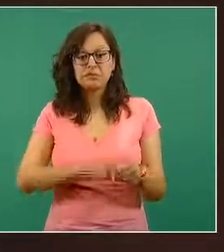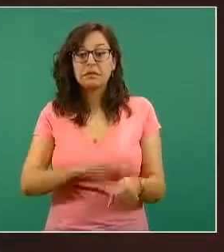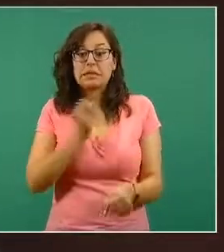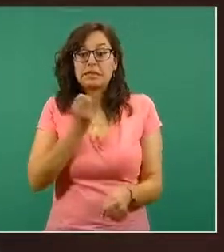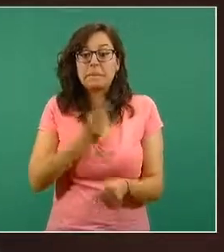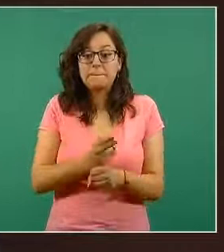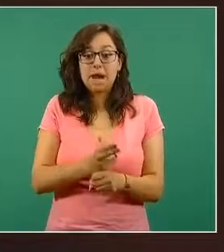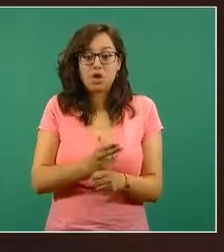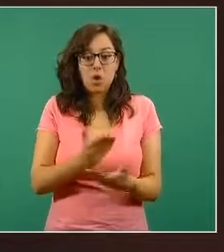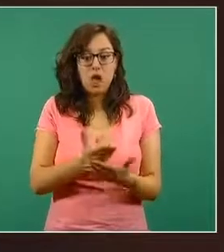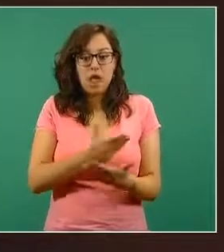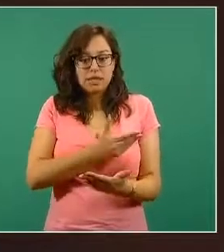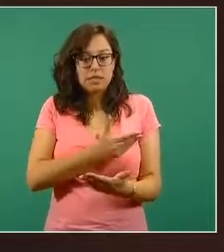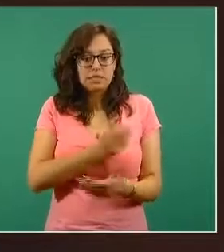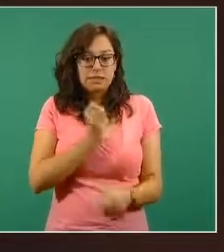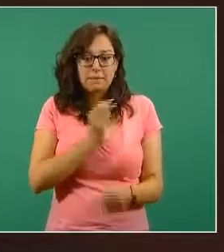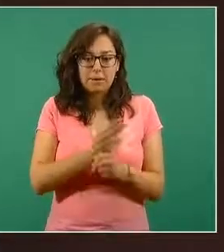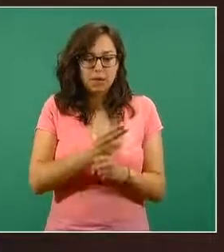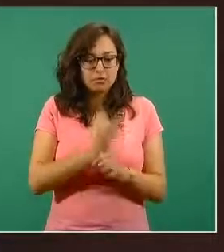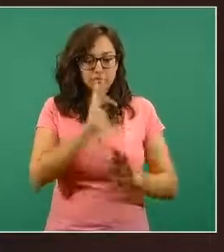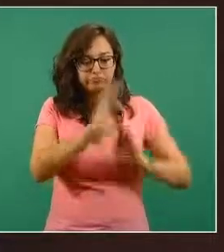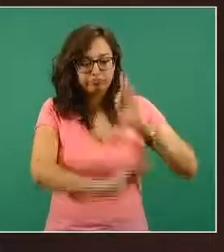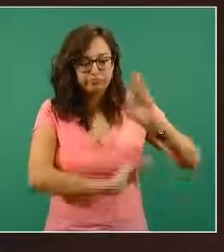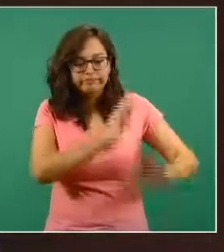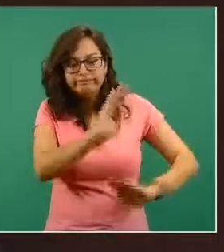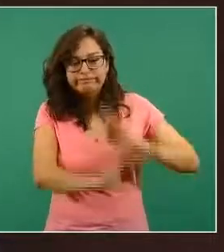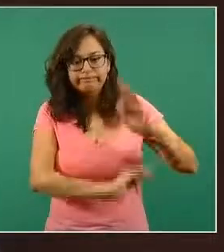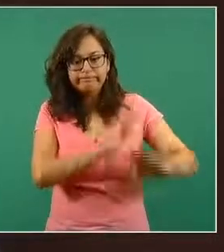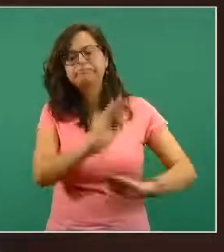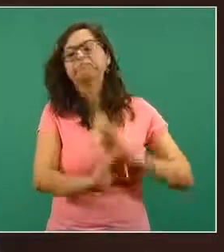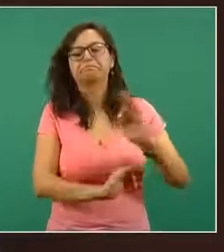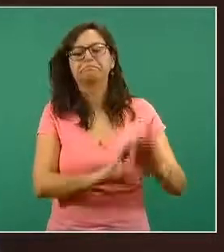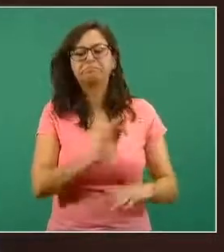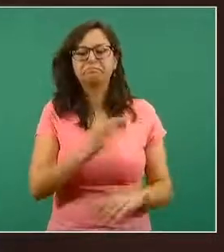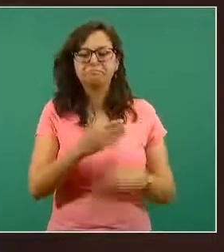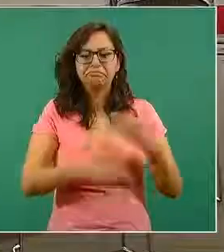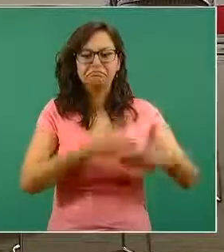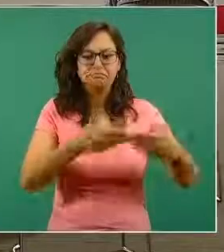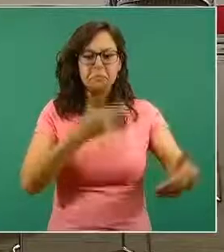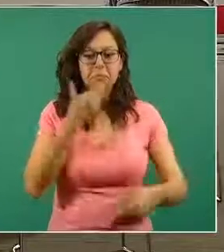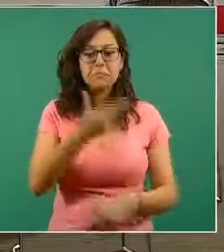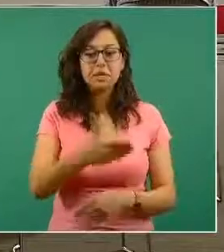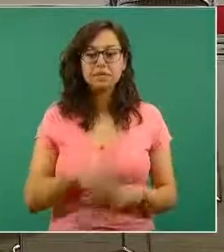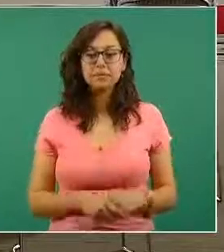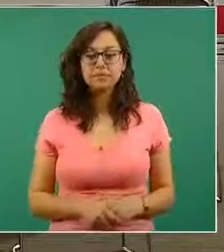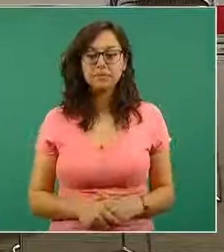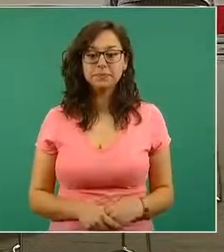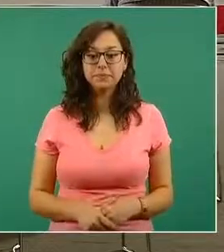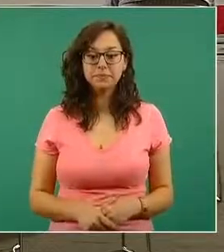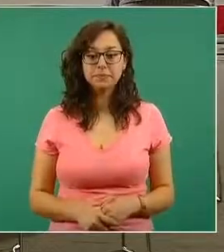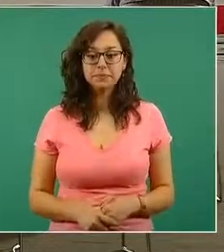anticipada, de tratamiento temprano y con una gran respuesta.